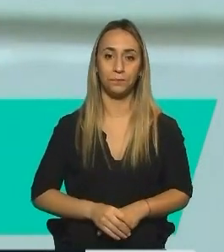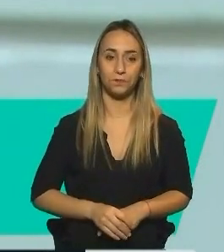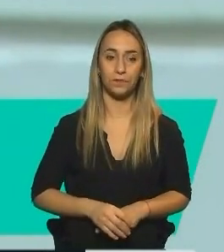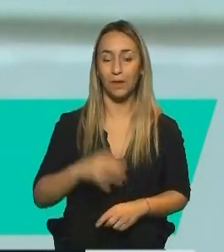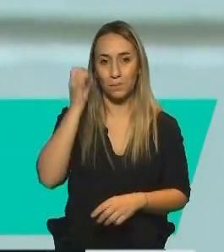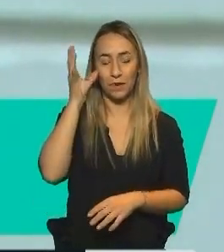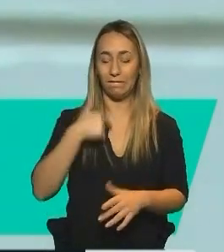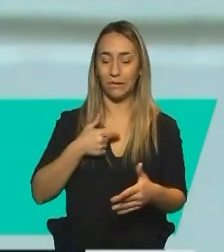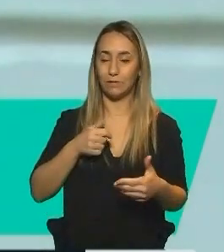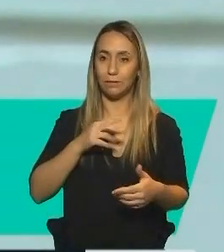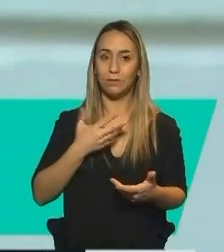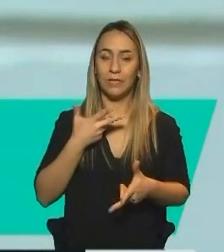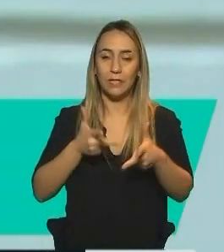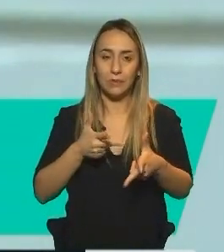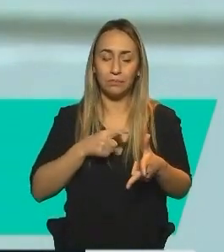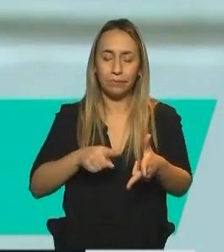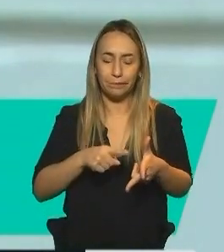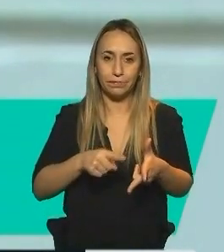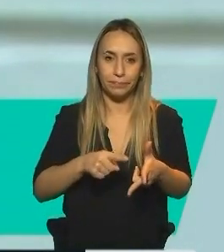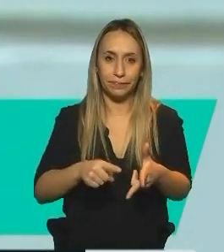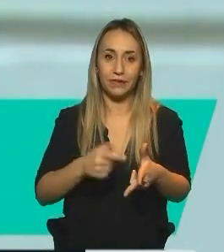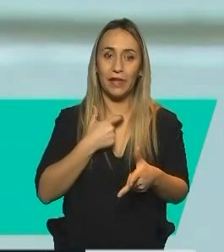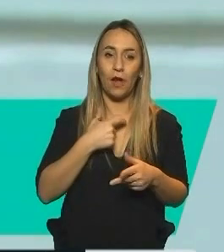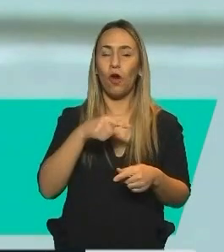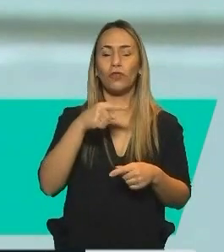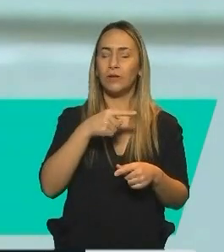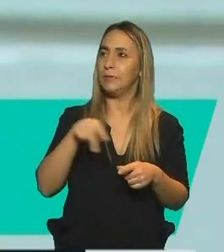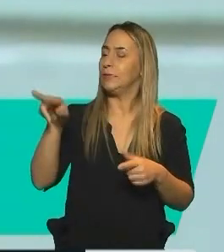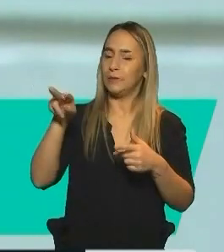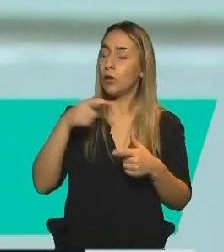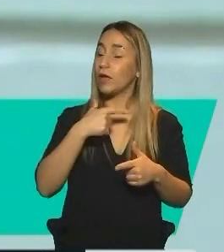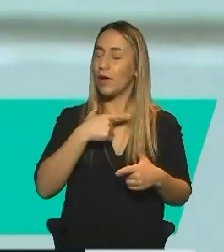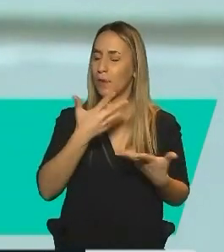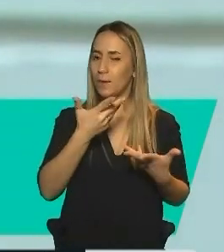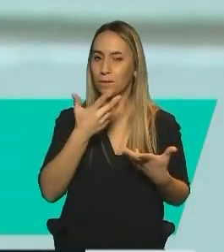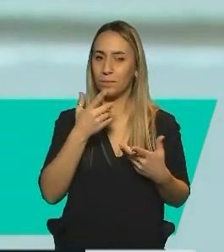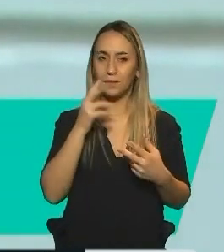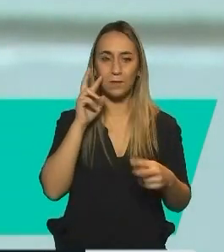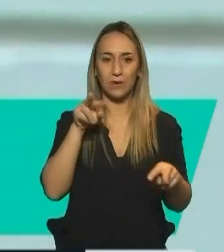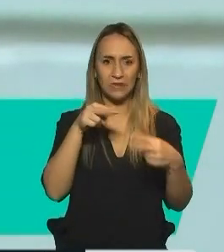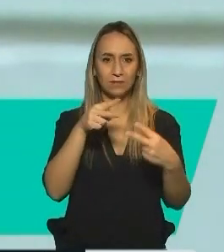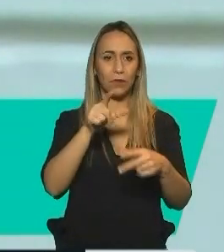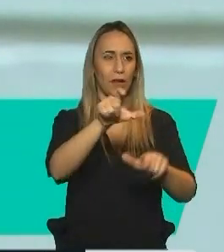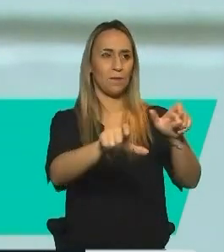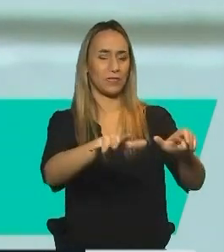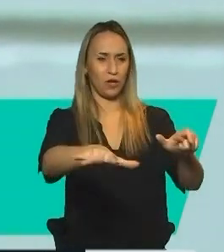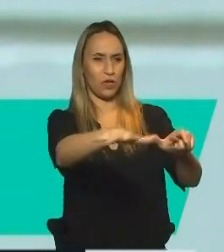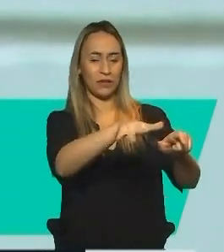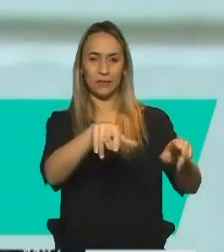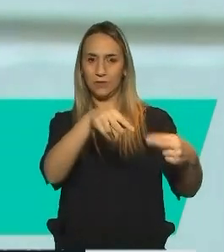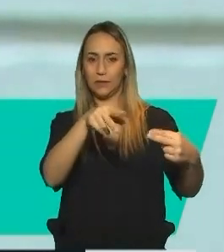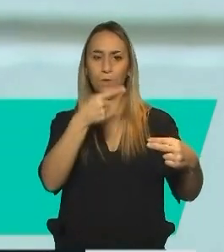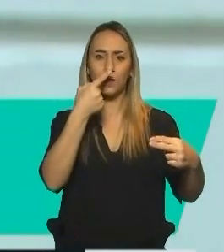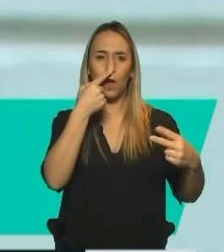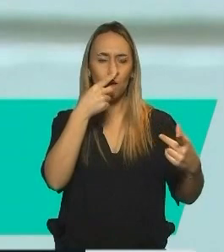perdón si me trabo, trato en estos momentos de mirar para otro lado, de no conectar con el dolor de la gente, porque ese